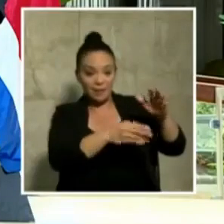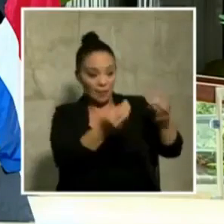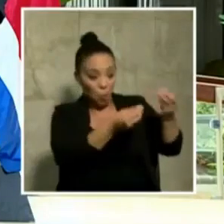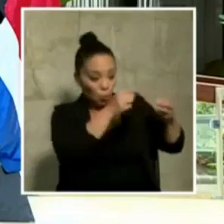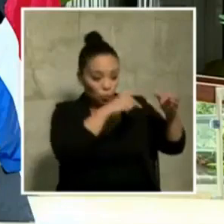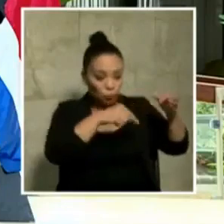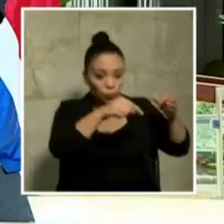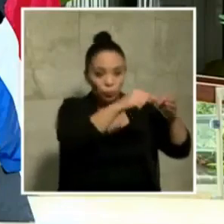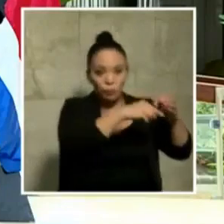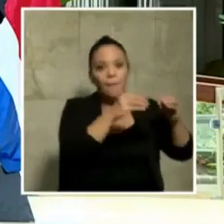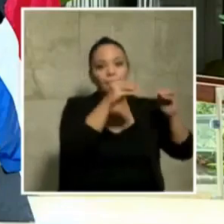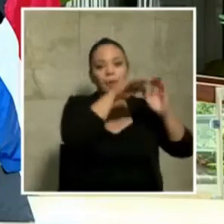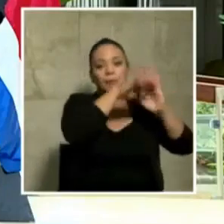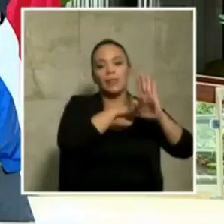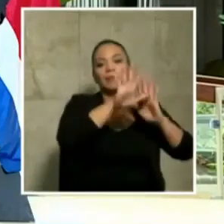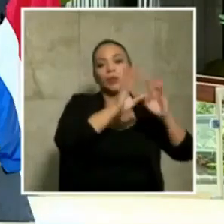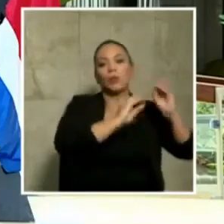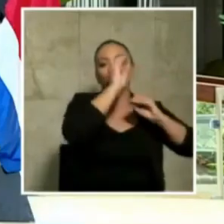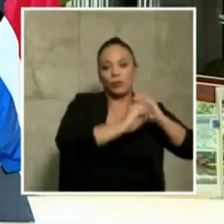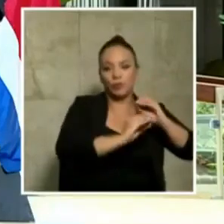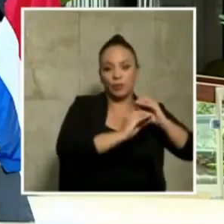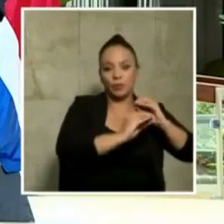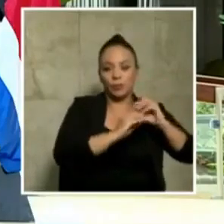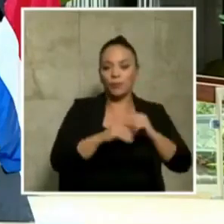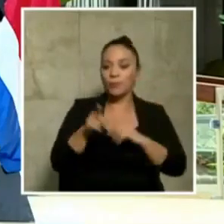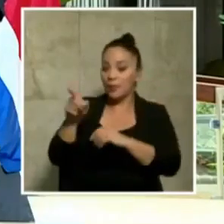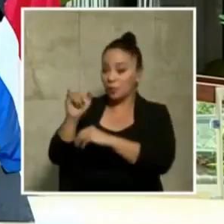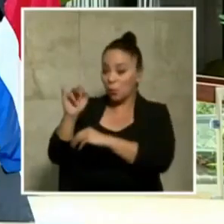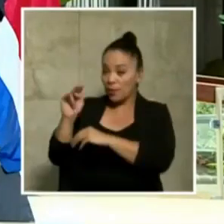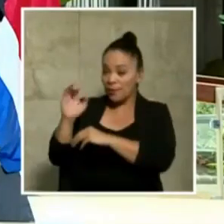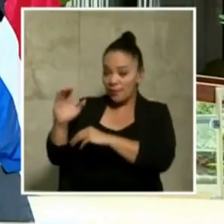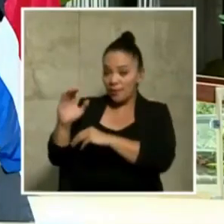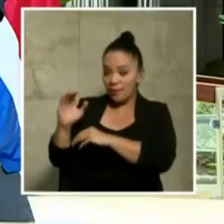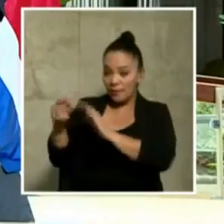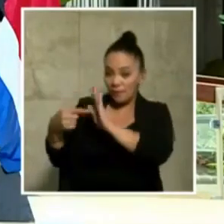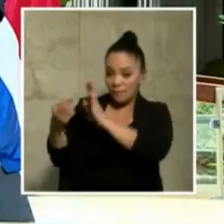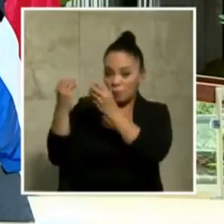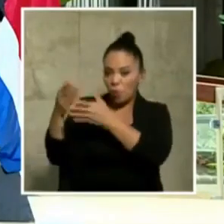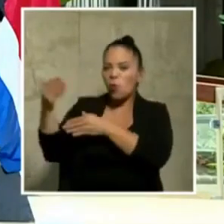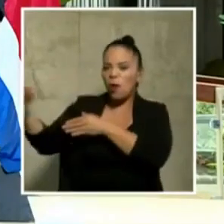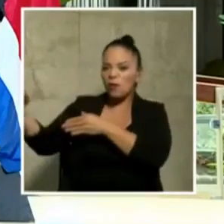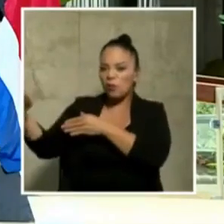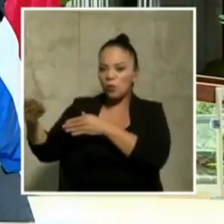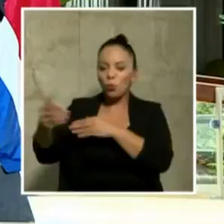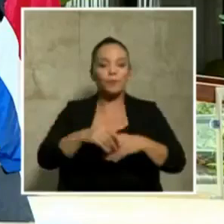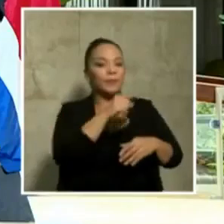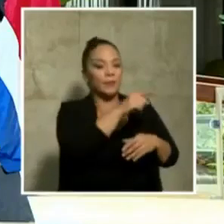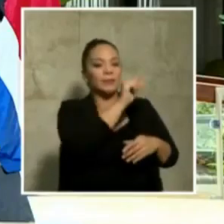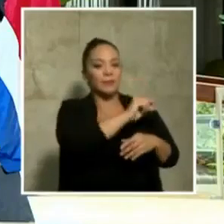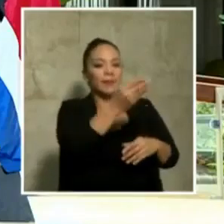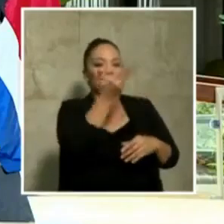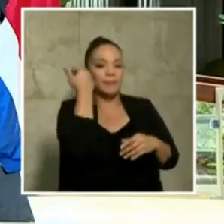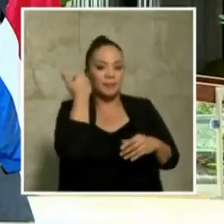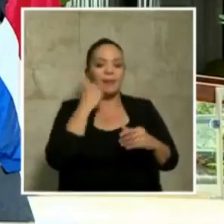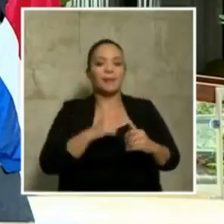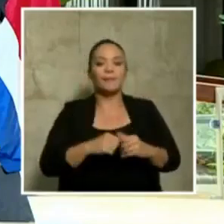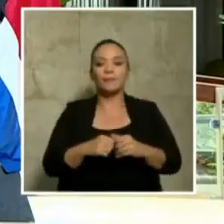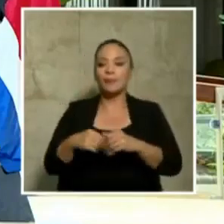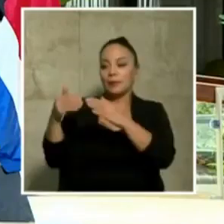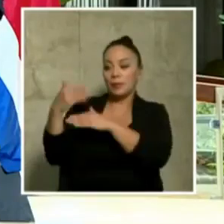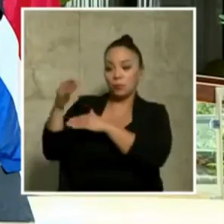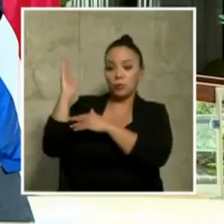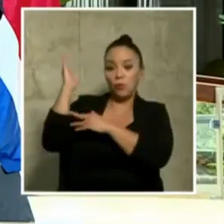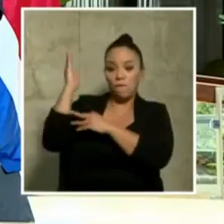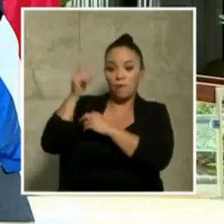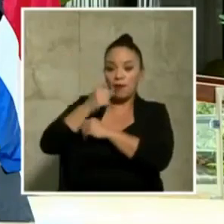todavía más, cayeron un 5%. ¿Esto es del INEC? Sí, señor. ¿Cuándo lo sacaron? Lo sacaron la semana pasada. Después de la conferencia de